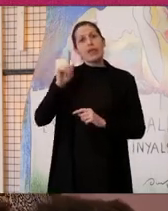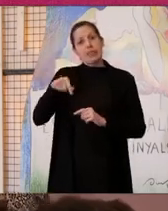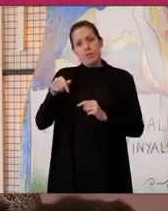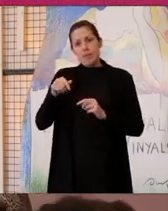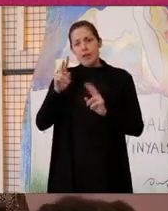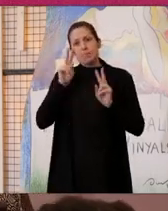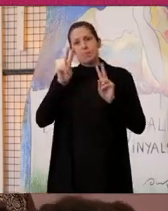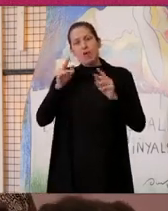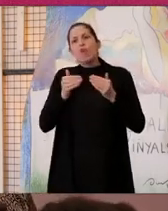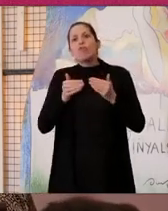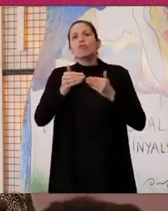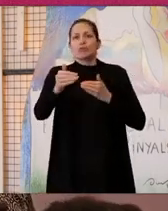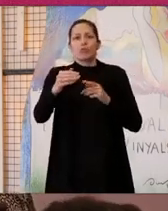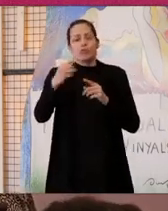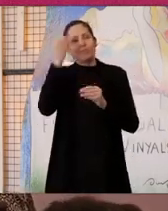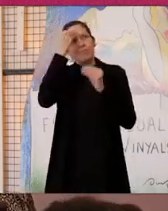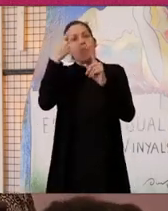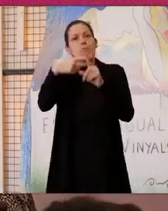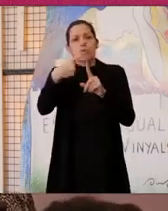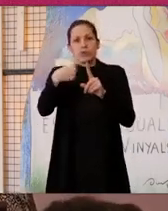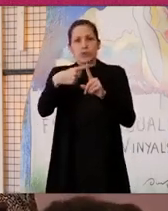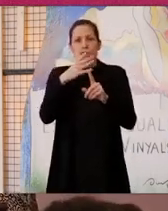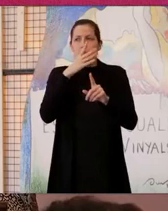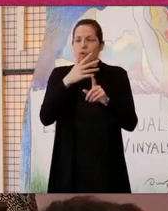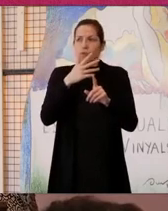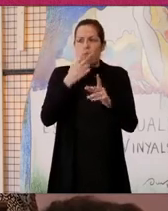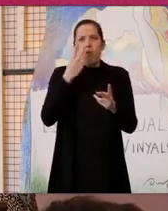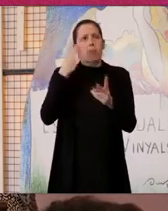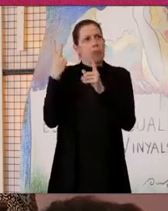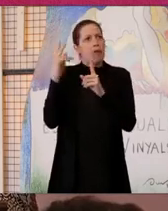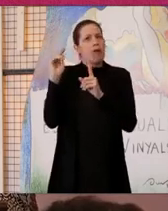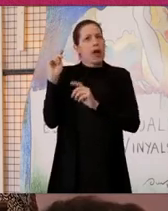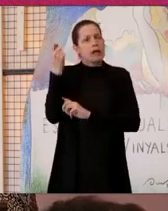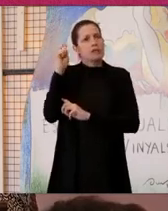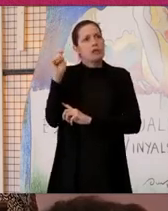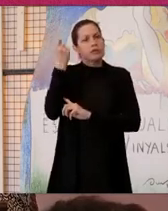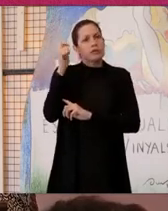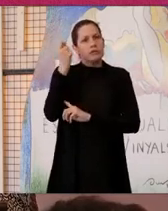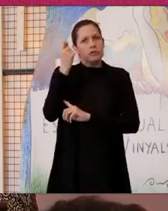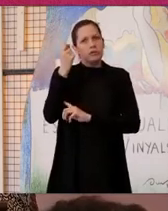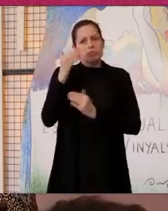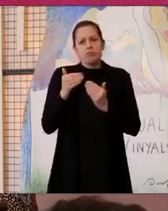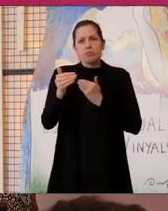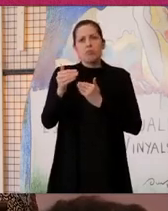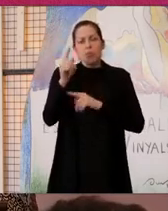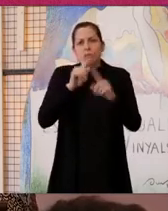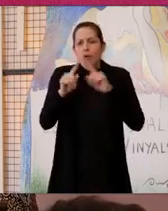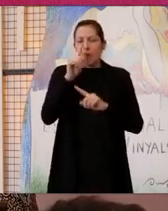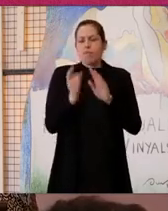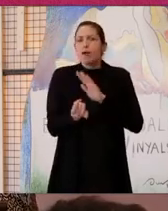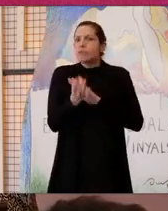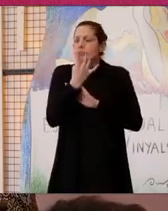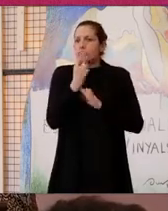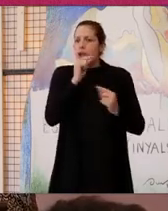ya hemos conseguido todo esto también sabremos solventar problemas que surgen dificultades discusiones